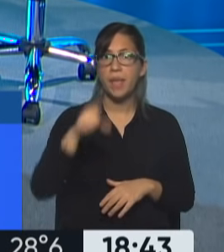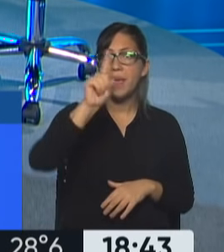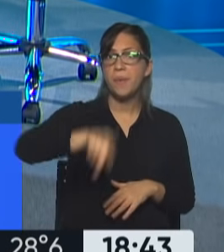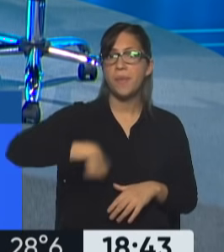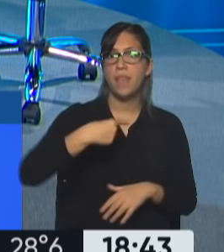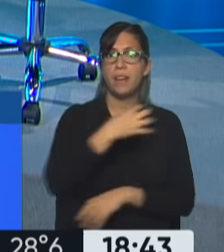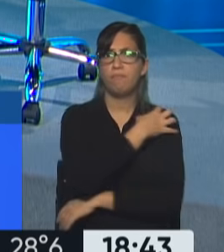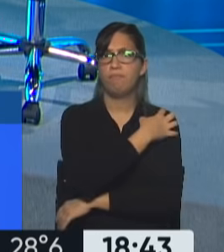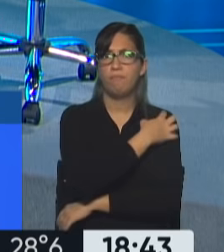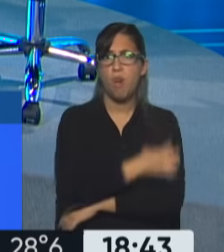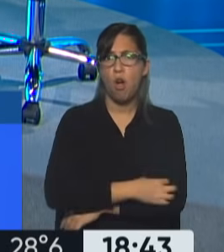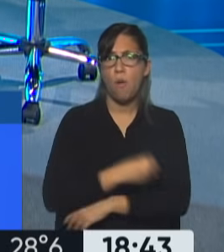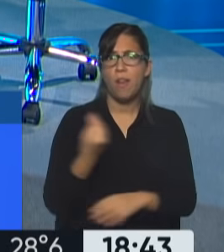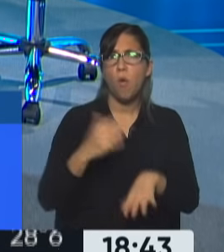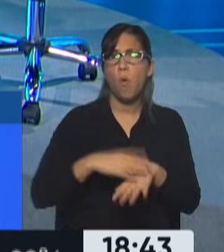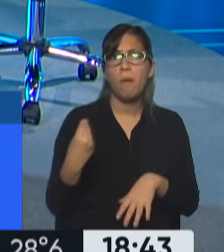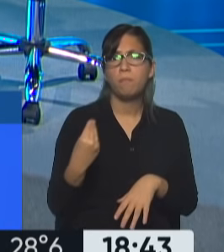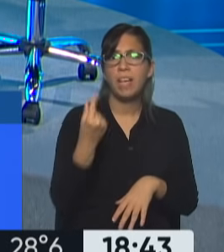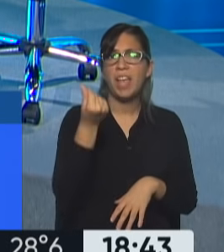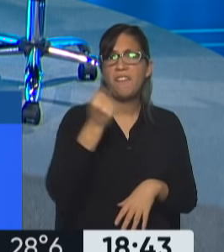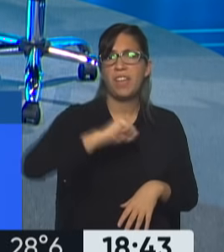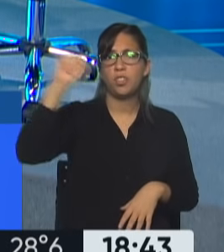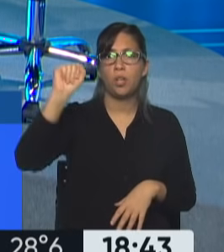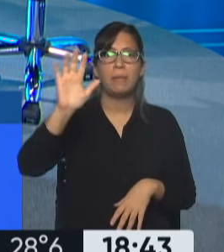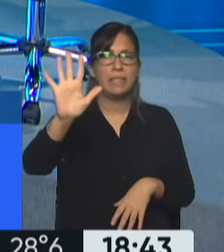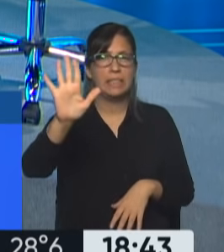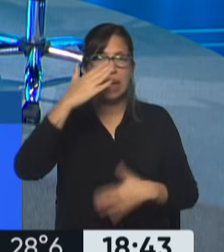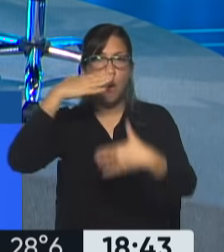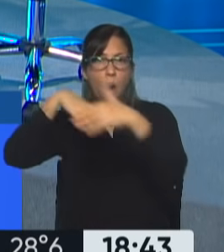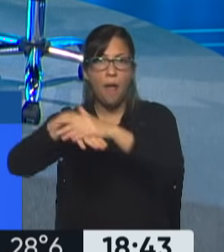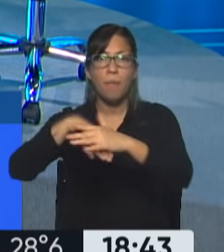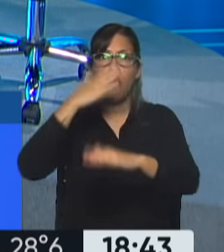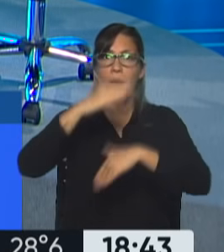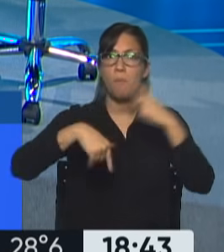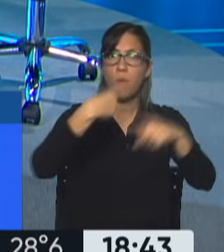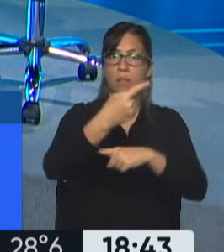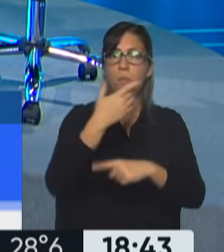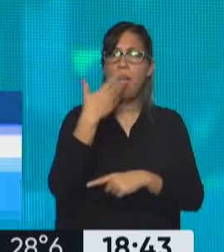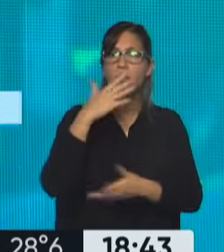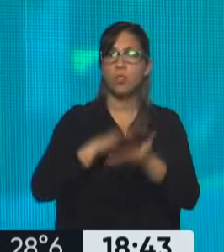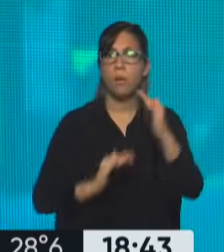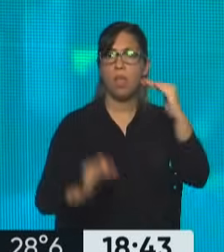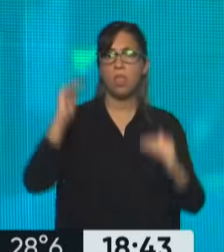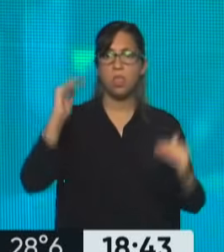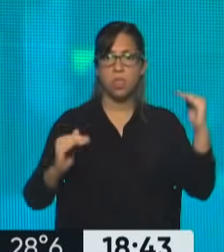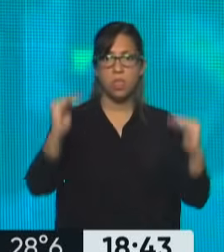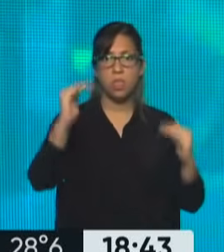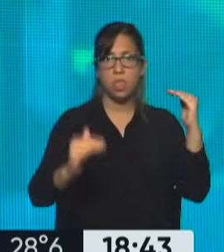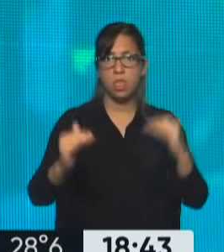pobreza que es la inflación, ¿no? Te voy a poner un punto, vamos a volver con ese tema y vamos a hablar de las inequidades que afloraron todavía